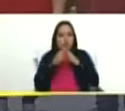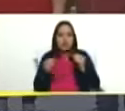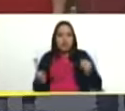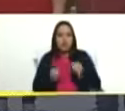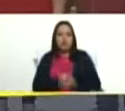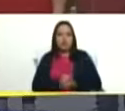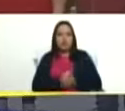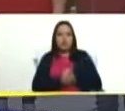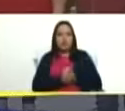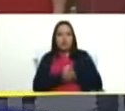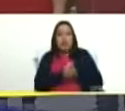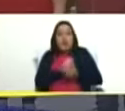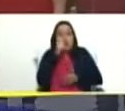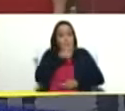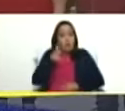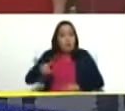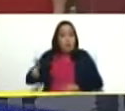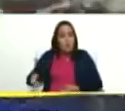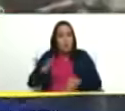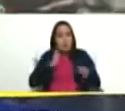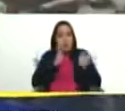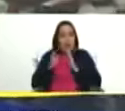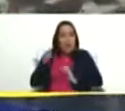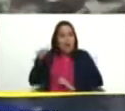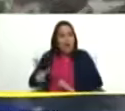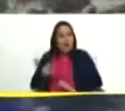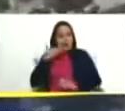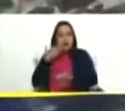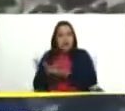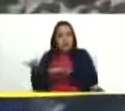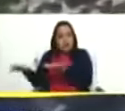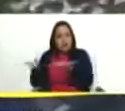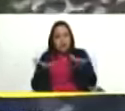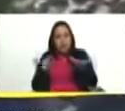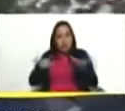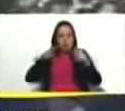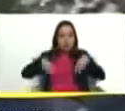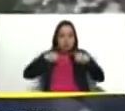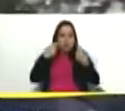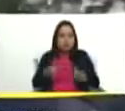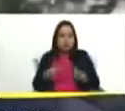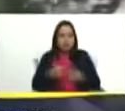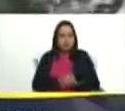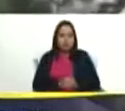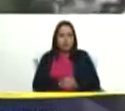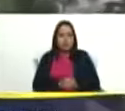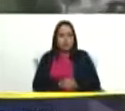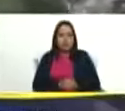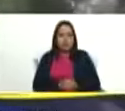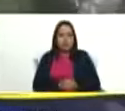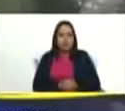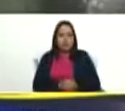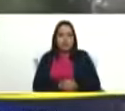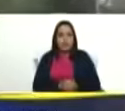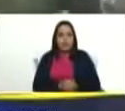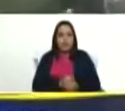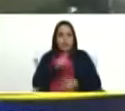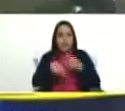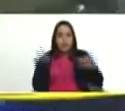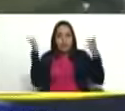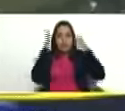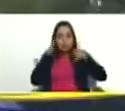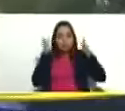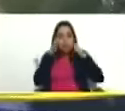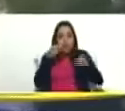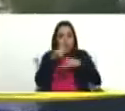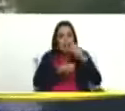nuestro poder popular, que esto se lo debemos a ellos, esta recuperación, obviamente, debido a las órdenes emanadas por